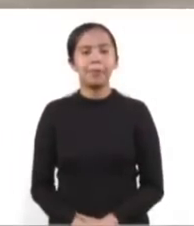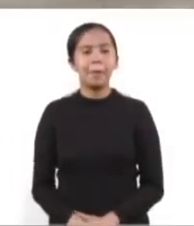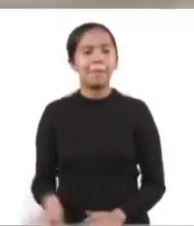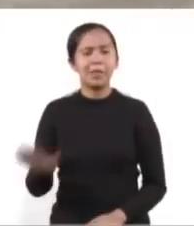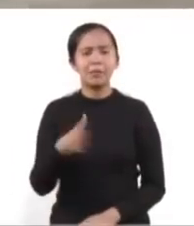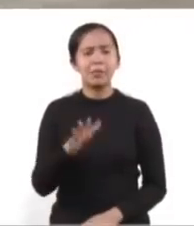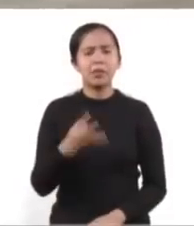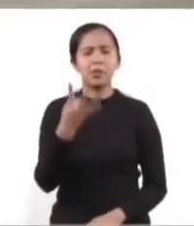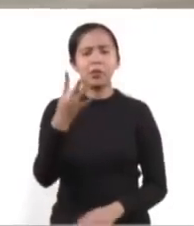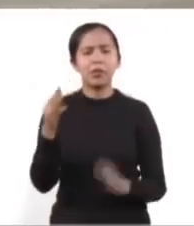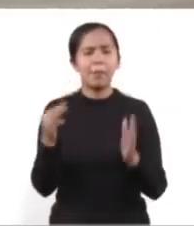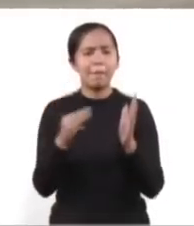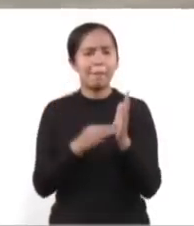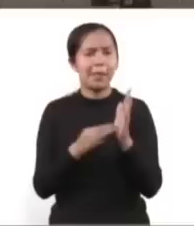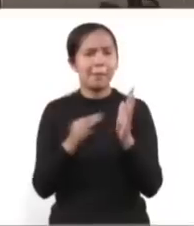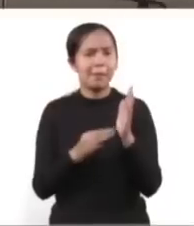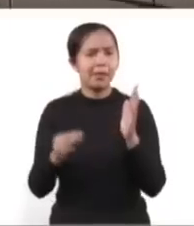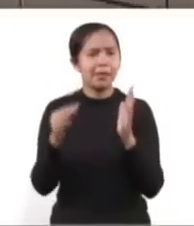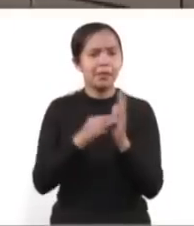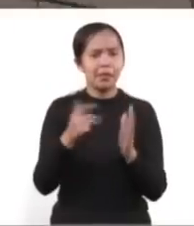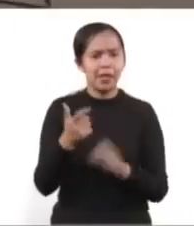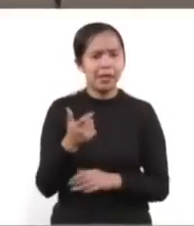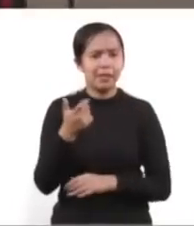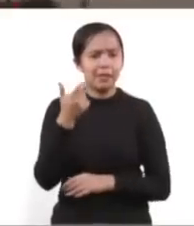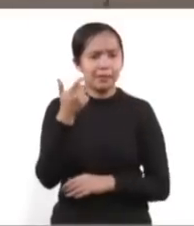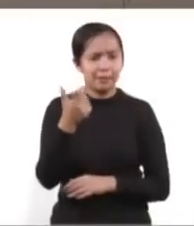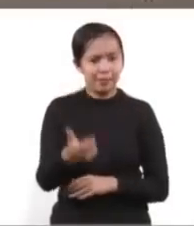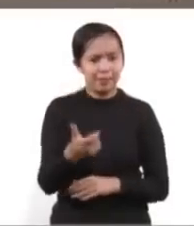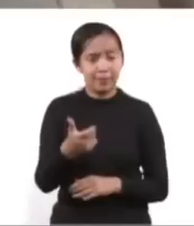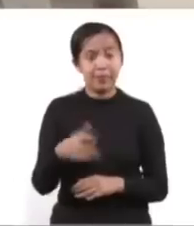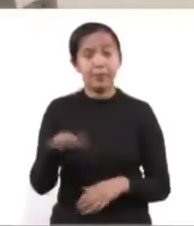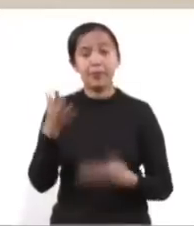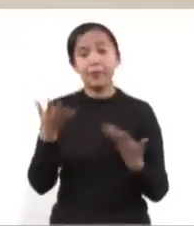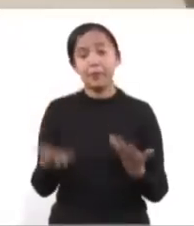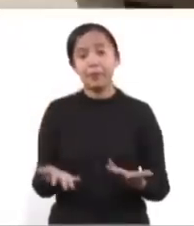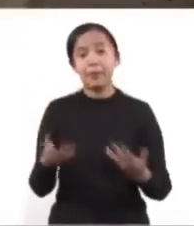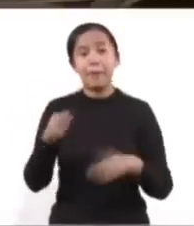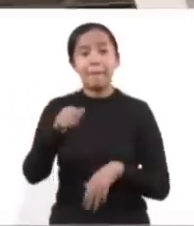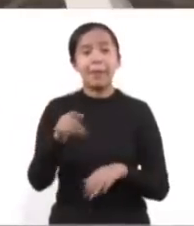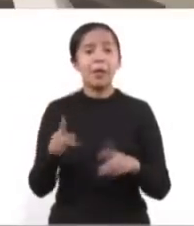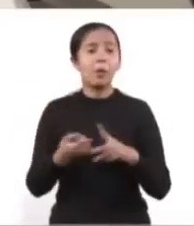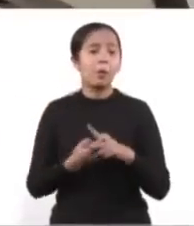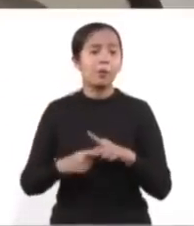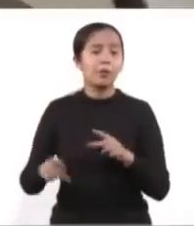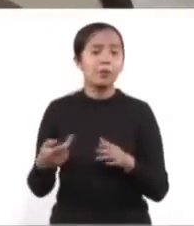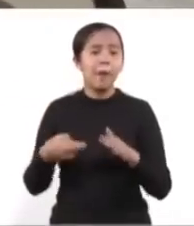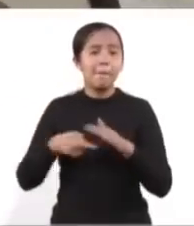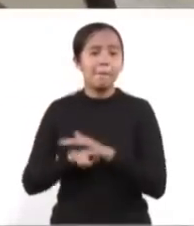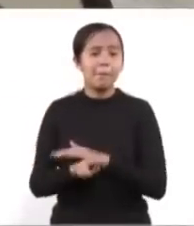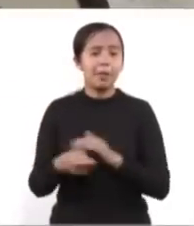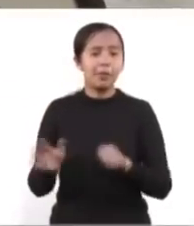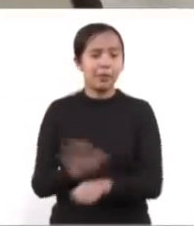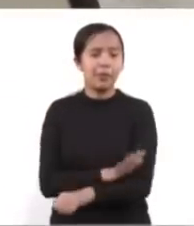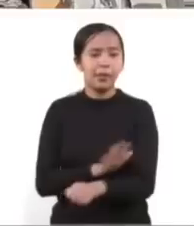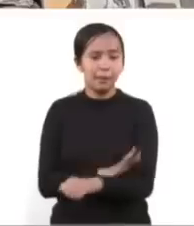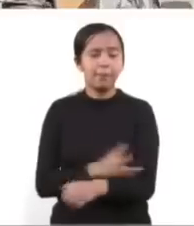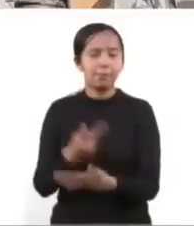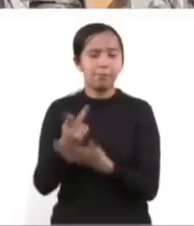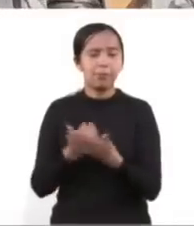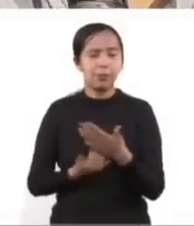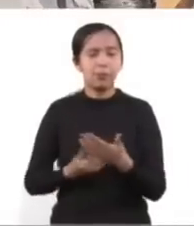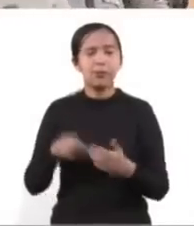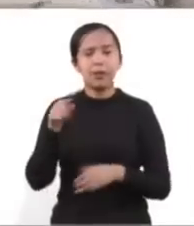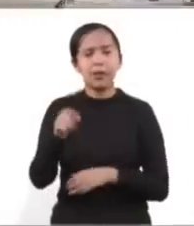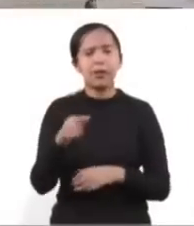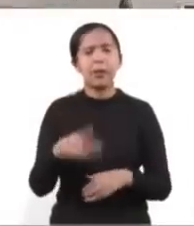inversión de 4.500 millones de pesos del Gobierno de la Ciudad de México, se pone en marcha el proyecto Metro Energía, obra de modernización del